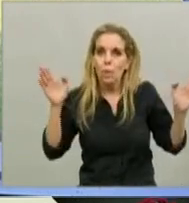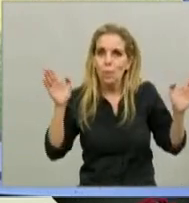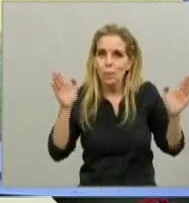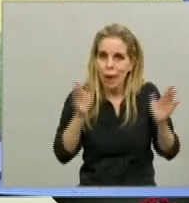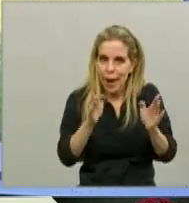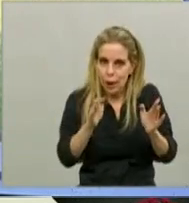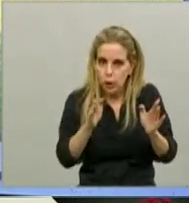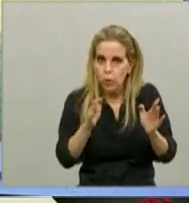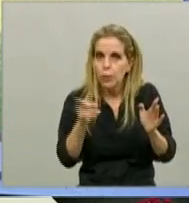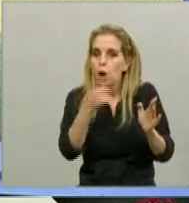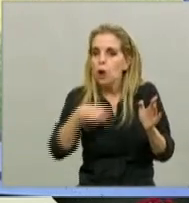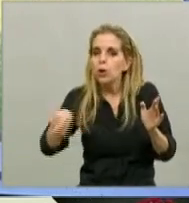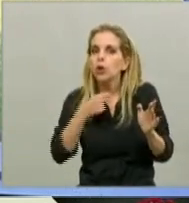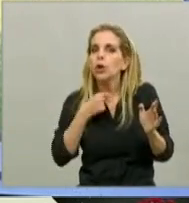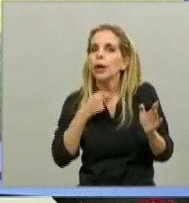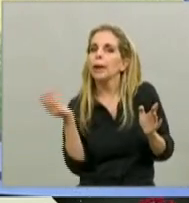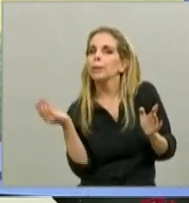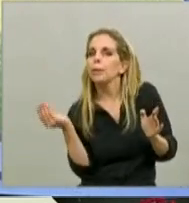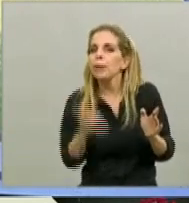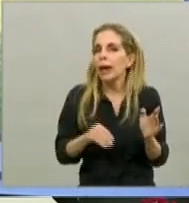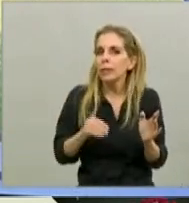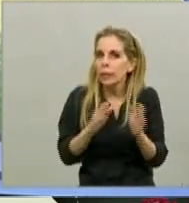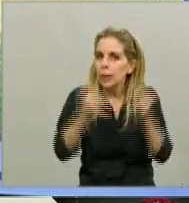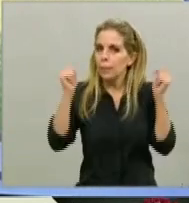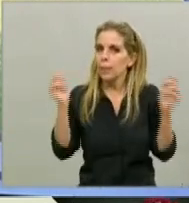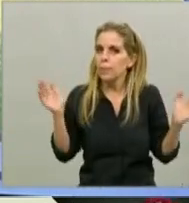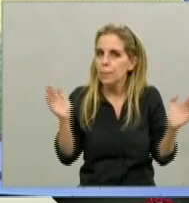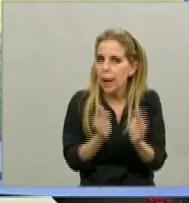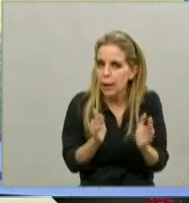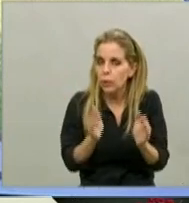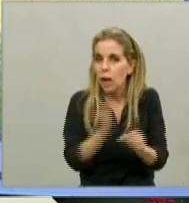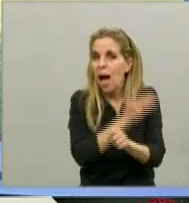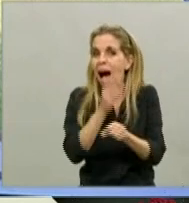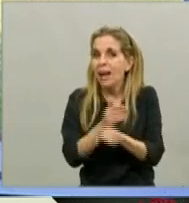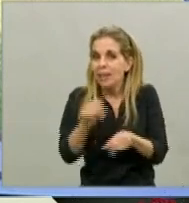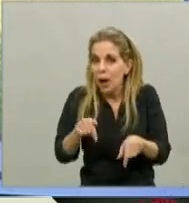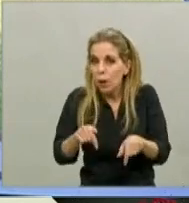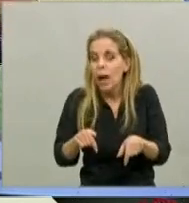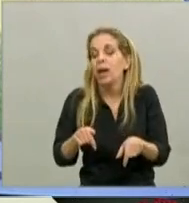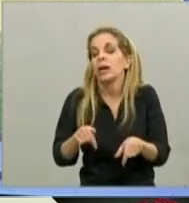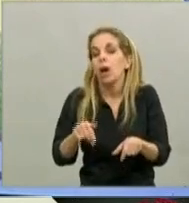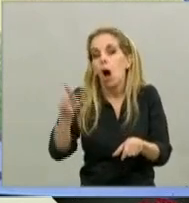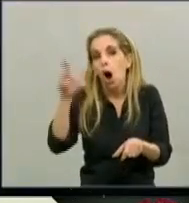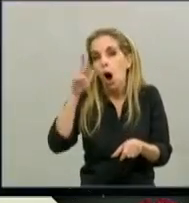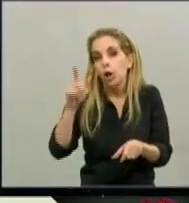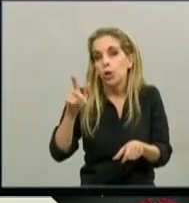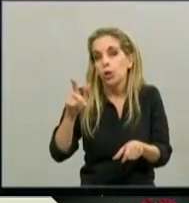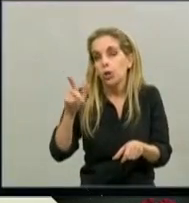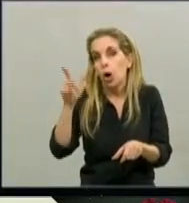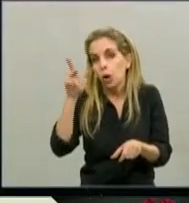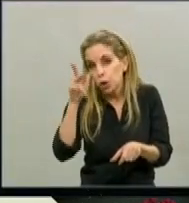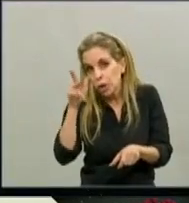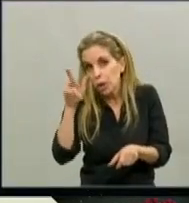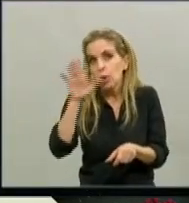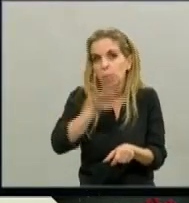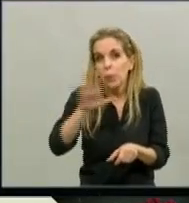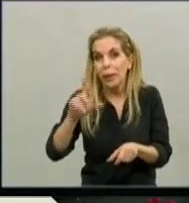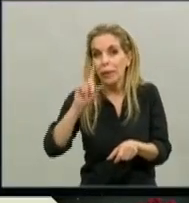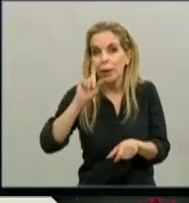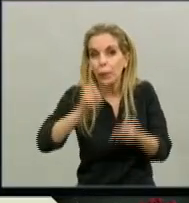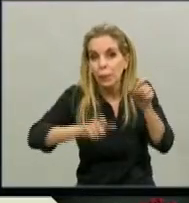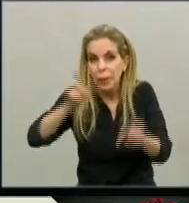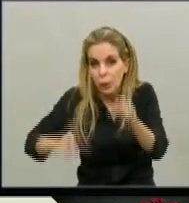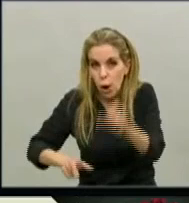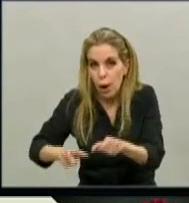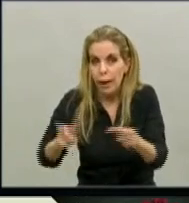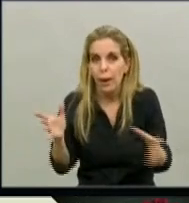para que tengan idea, hoy hay 885.000 personas que todos los días entran y salen, van y vienen entre la ciudad y el